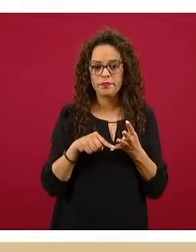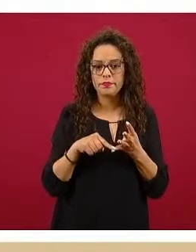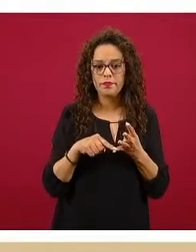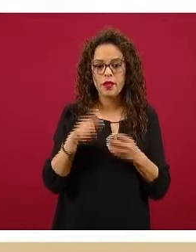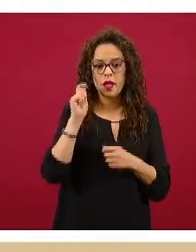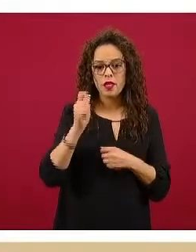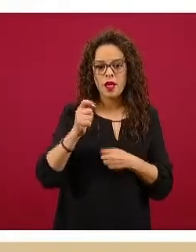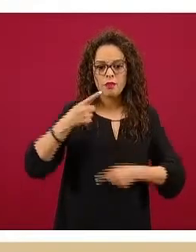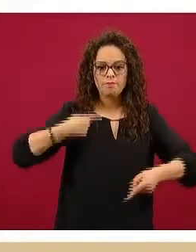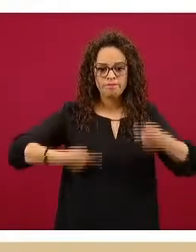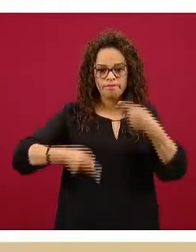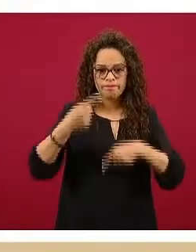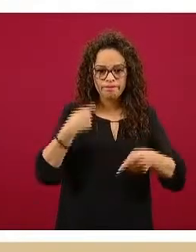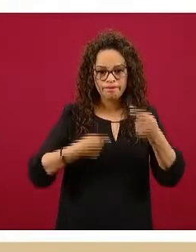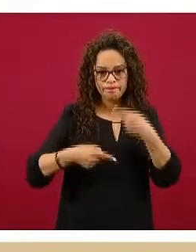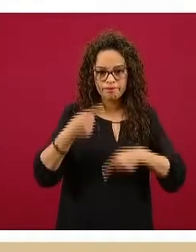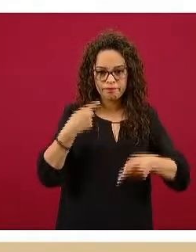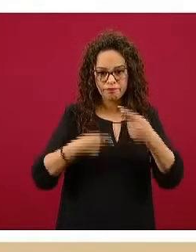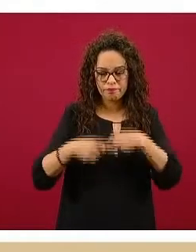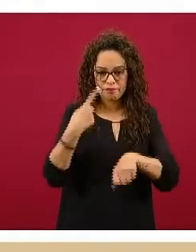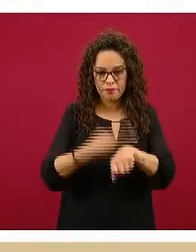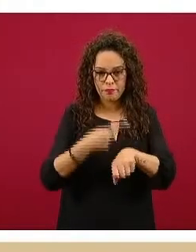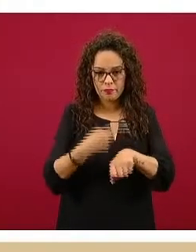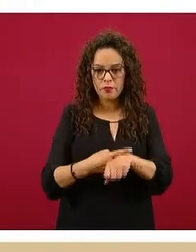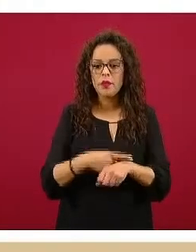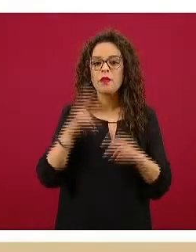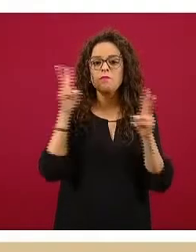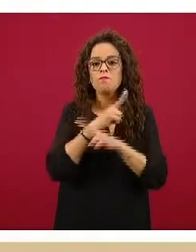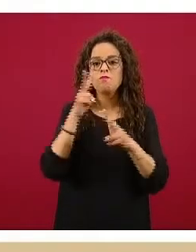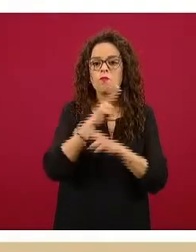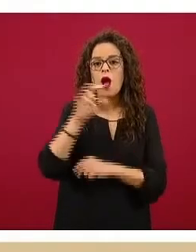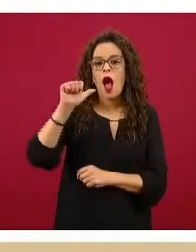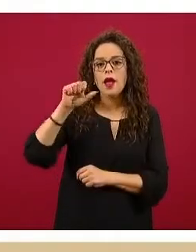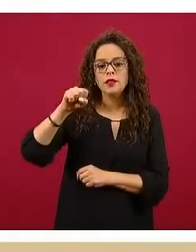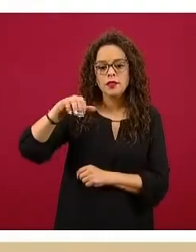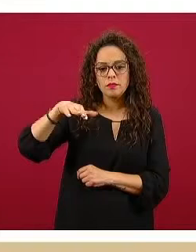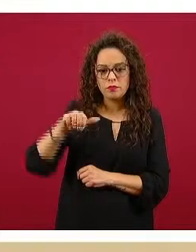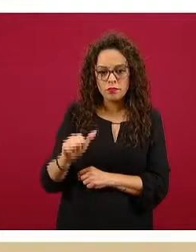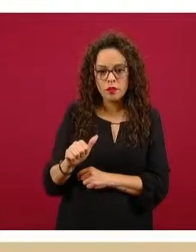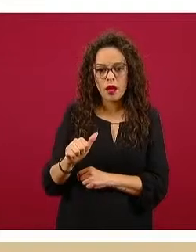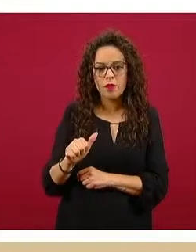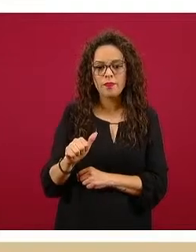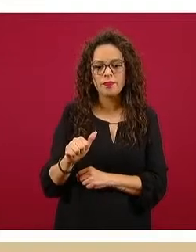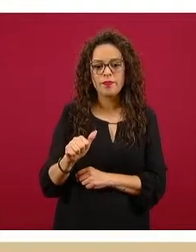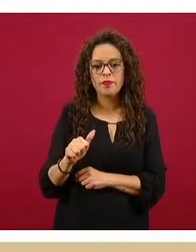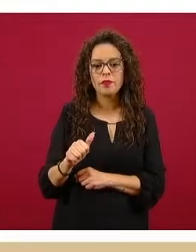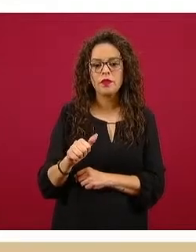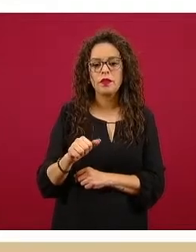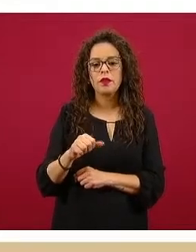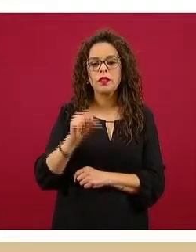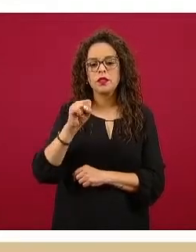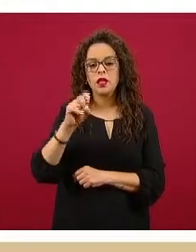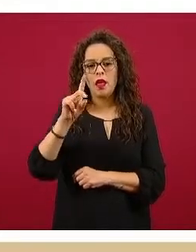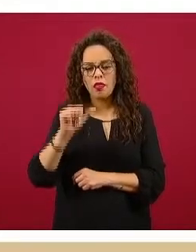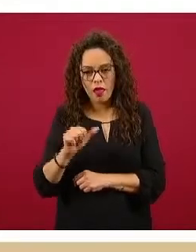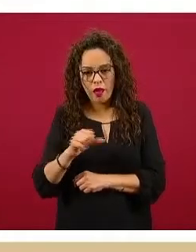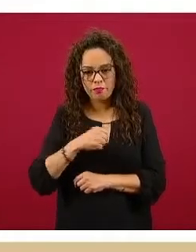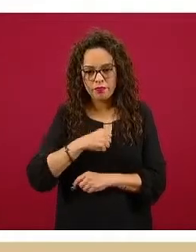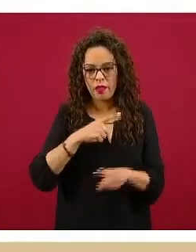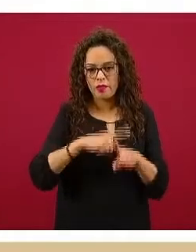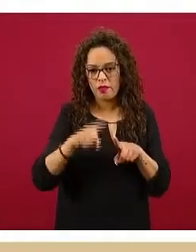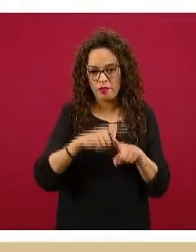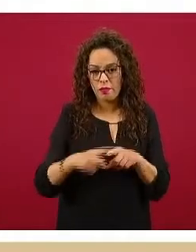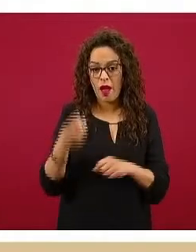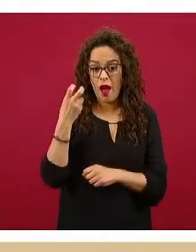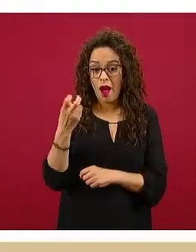Son las más frecuentes y está totalmente en el mismo comportamiento epidémico. Este comportamiento epidémico es posible precisamente por